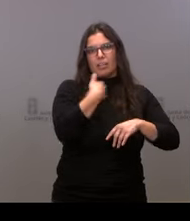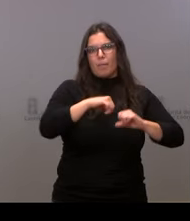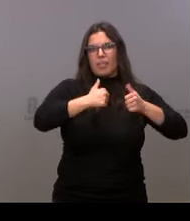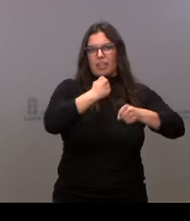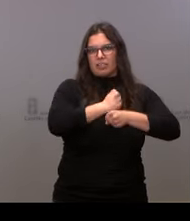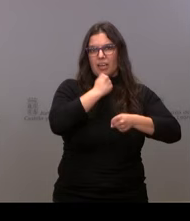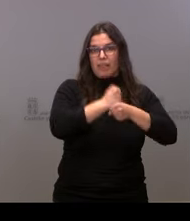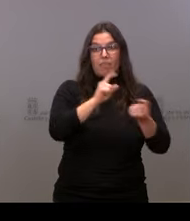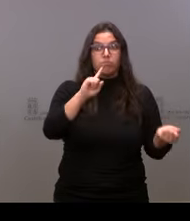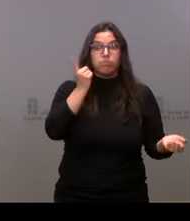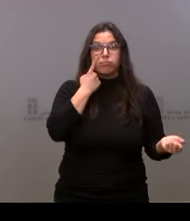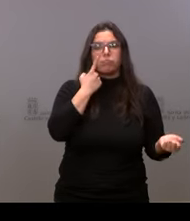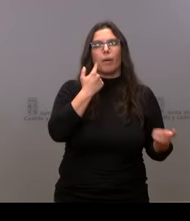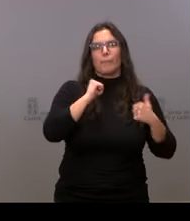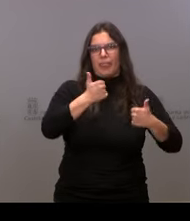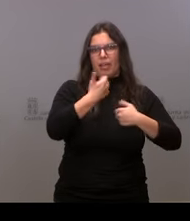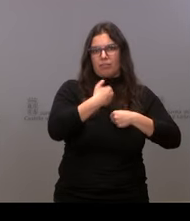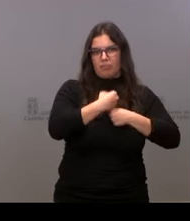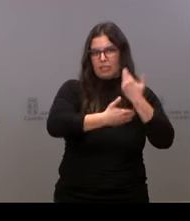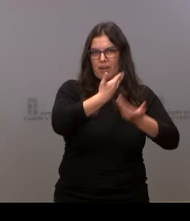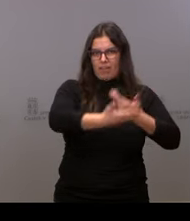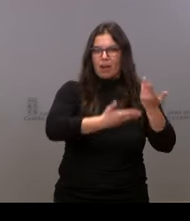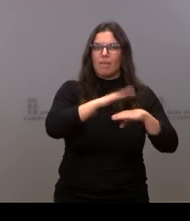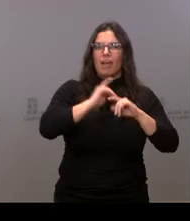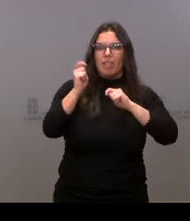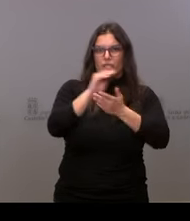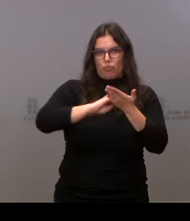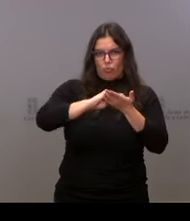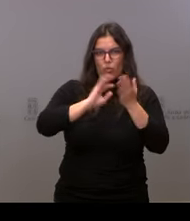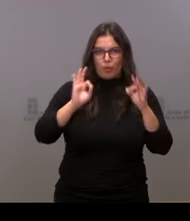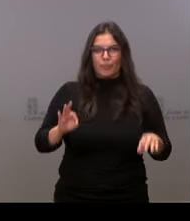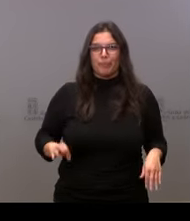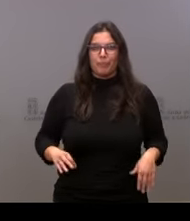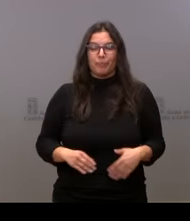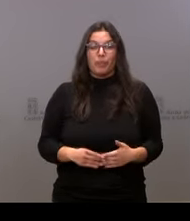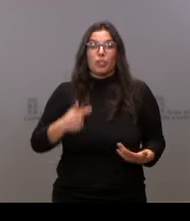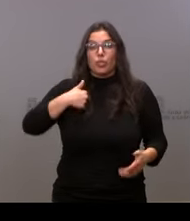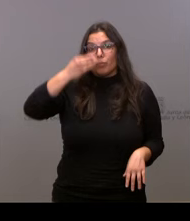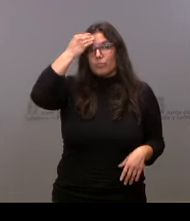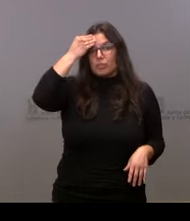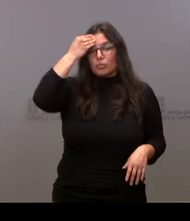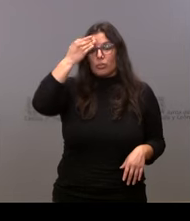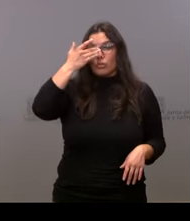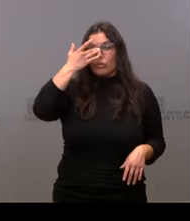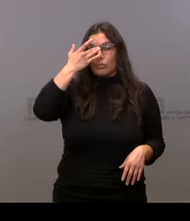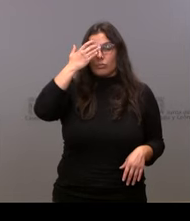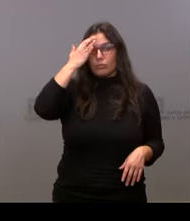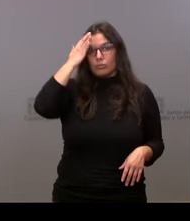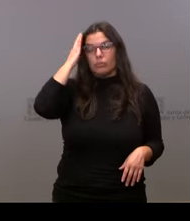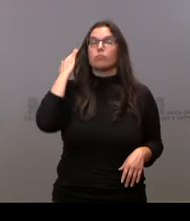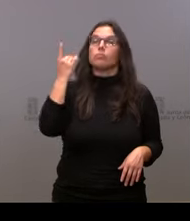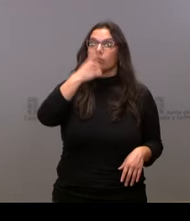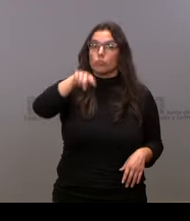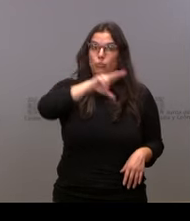cuando tuvo conocimiento de esta situación para resolver estos asuntos yo creo que saben ustedes